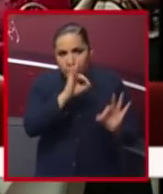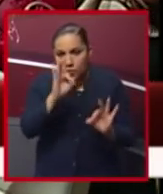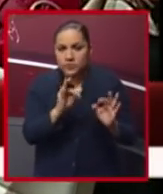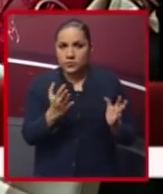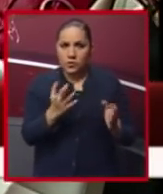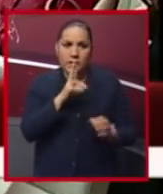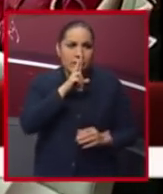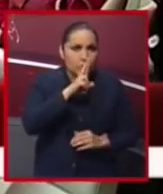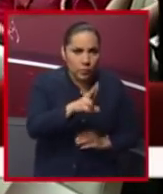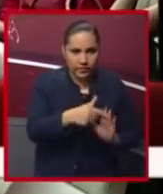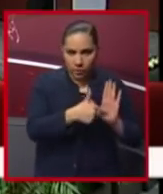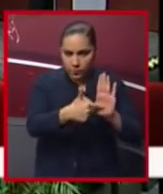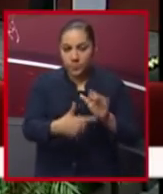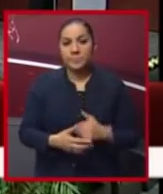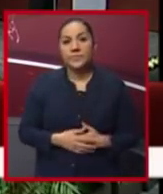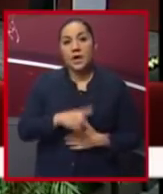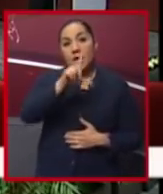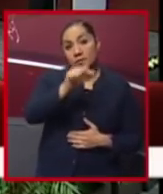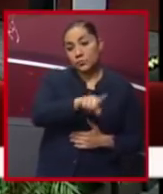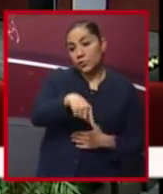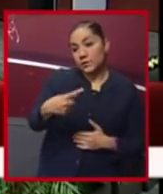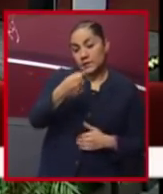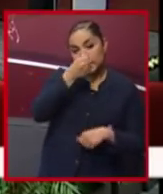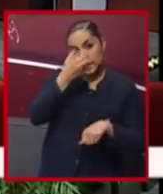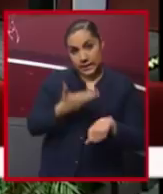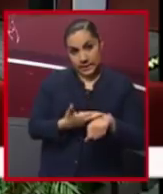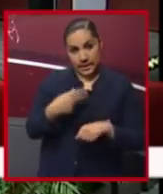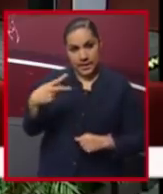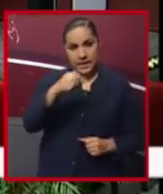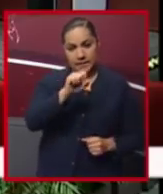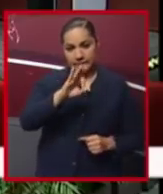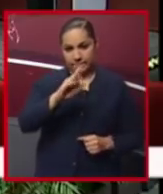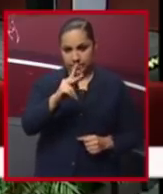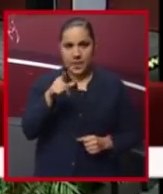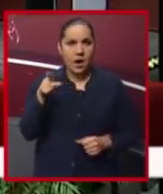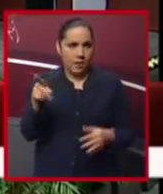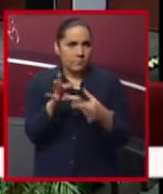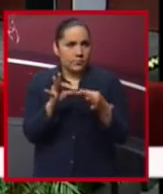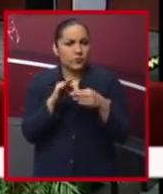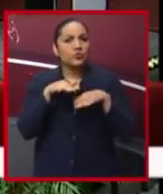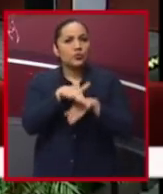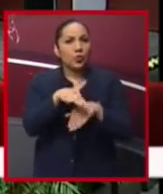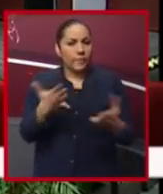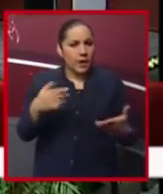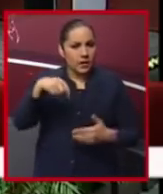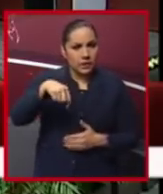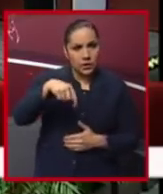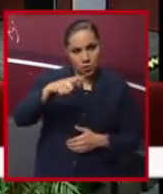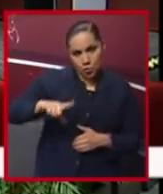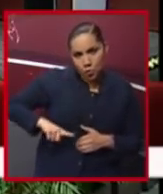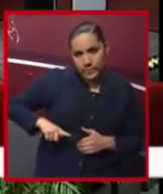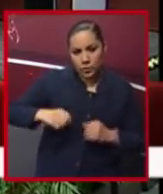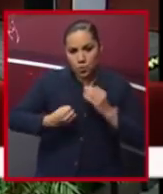de la Función Pública habló del nuevo plan del gobierno mexicano precisamente para enfrentar actos de corrupción.